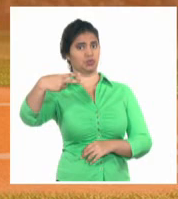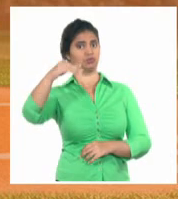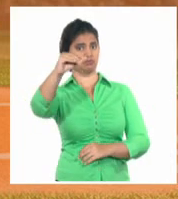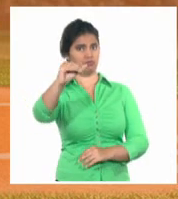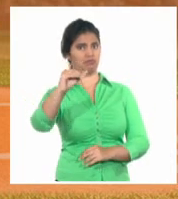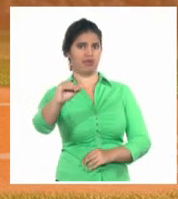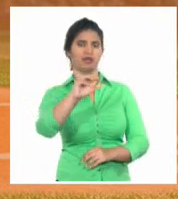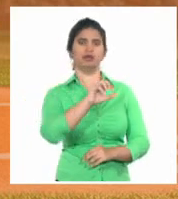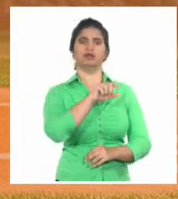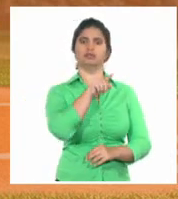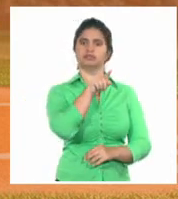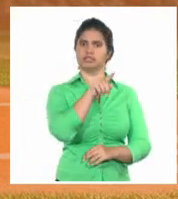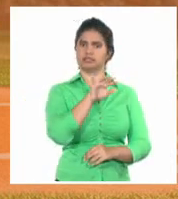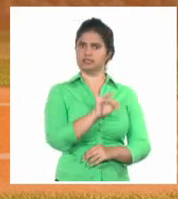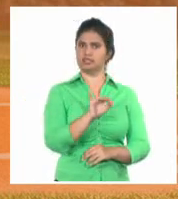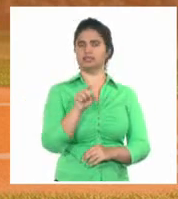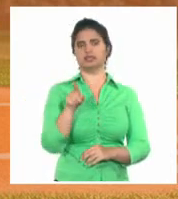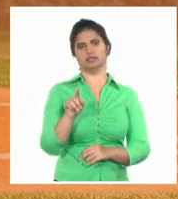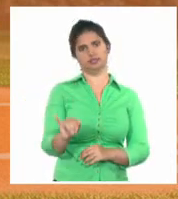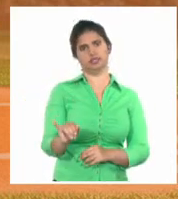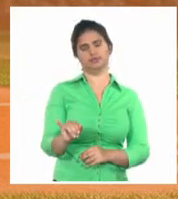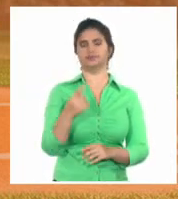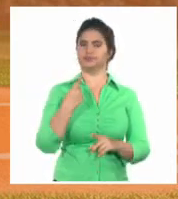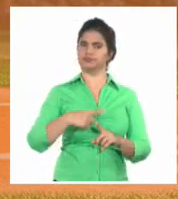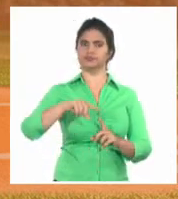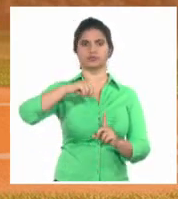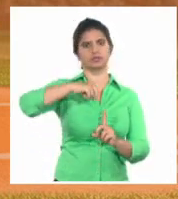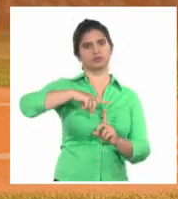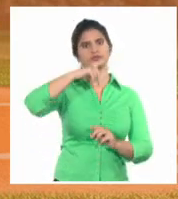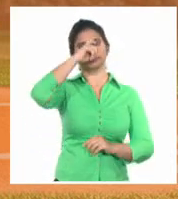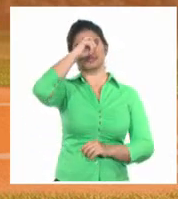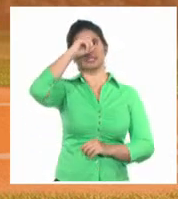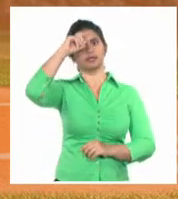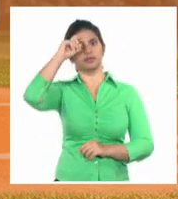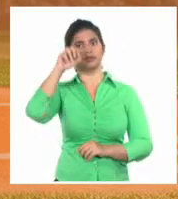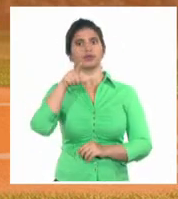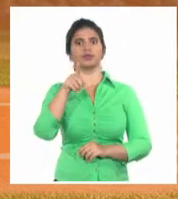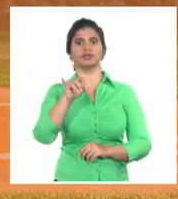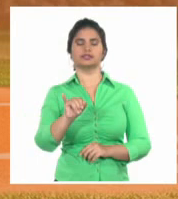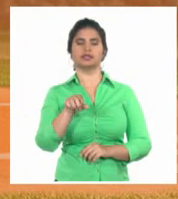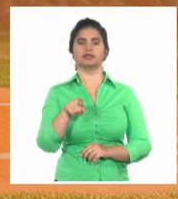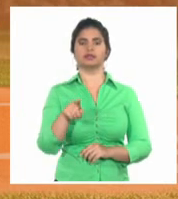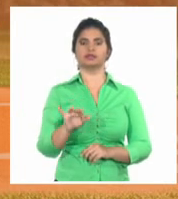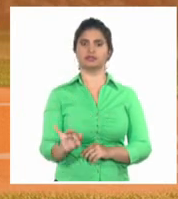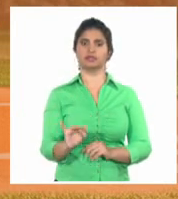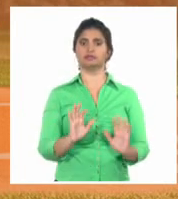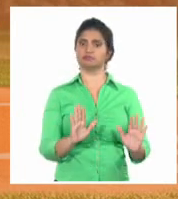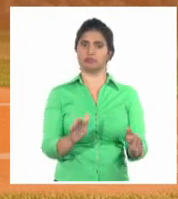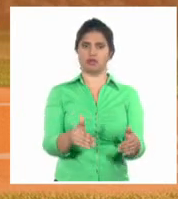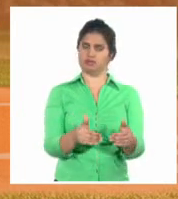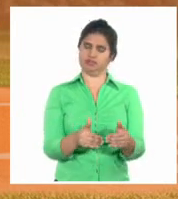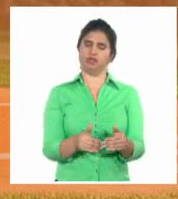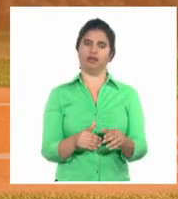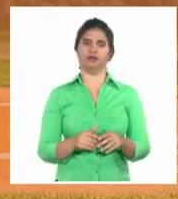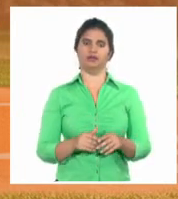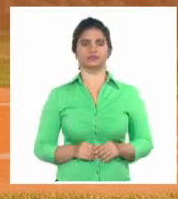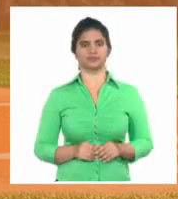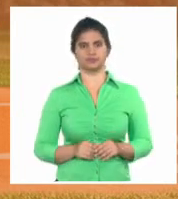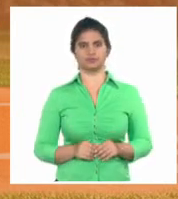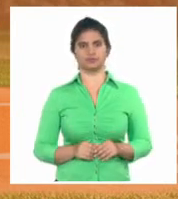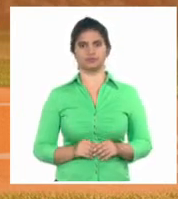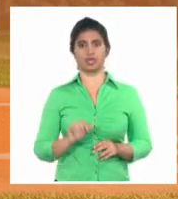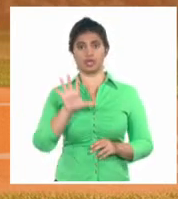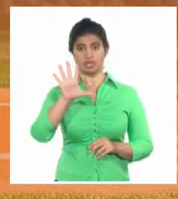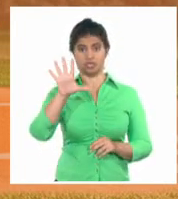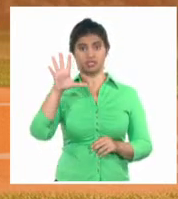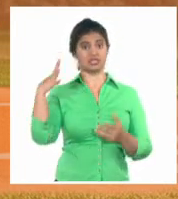de 17 y 16. Las Tunas y Santispíritus, con 16 y 17, cierran la zona de clasificación. Entre estos cinco